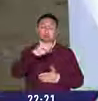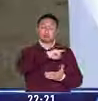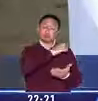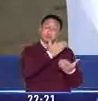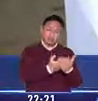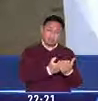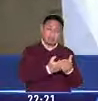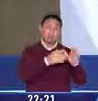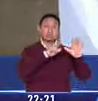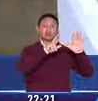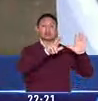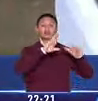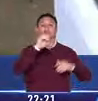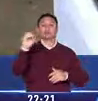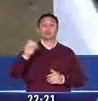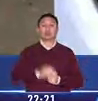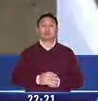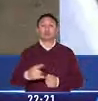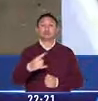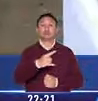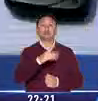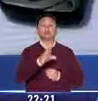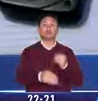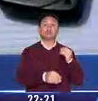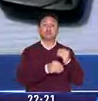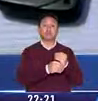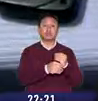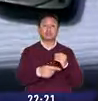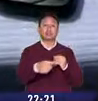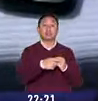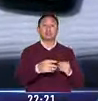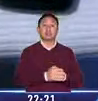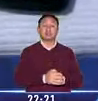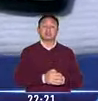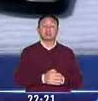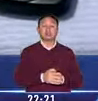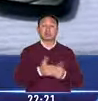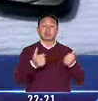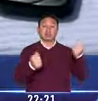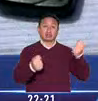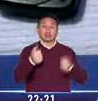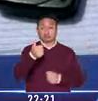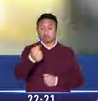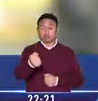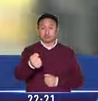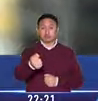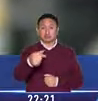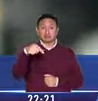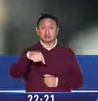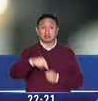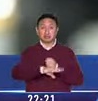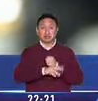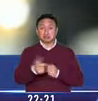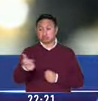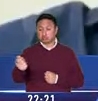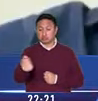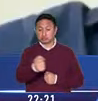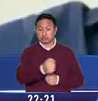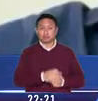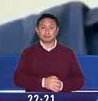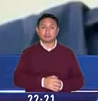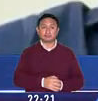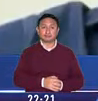$600 a $800. A estos dispositivos también se suman los controles universales, que son empleados para el robo de vehículos.